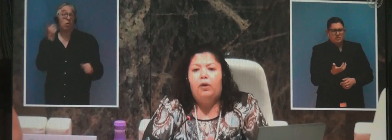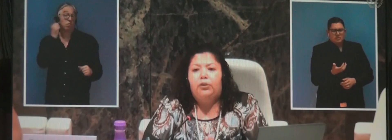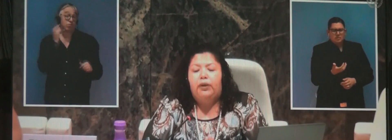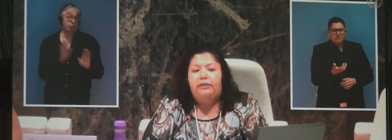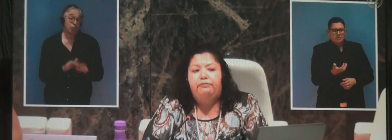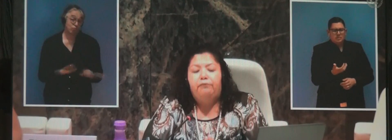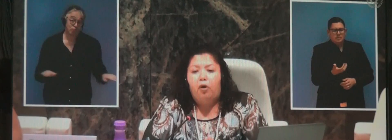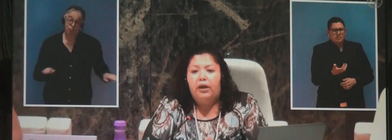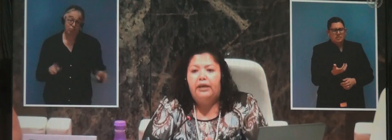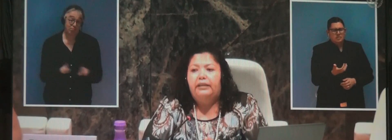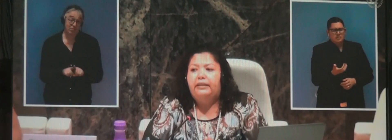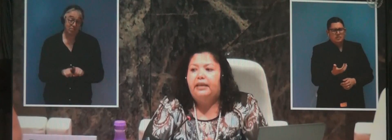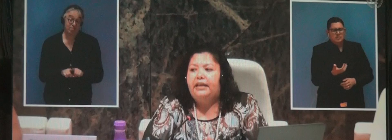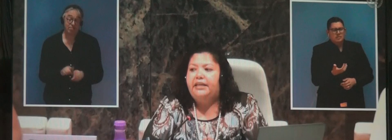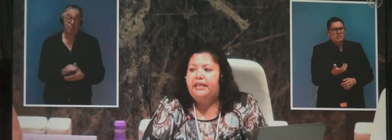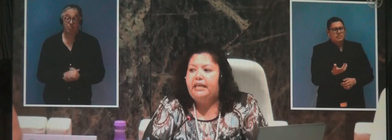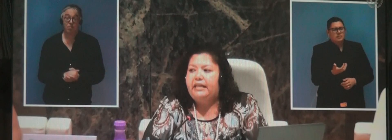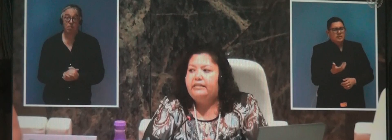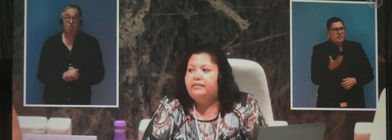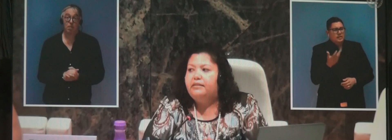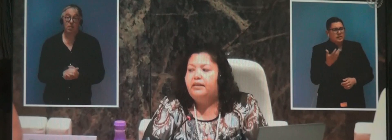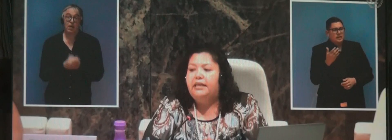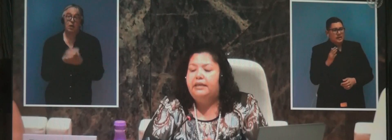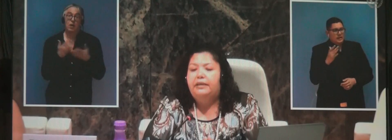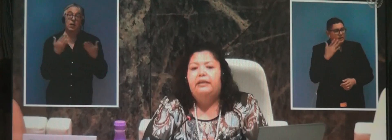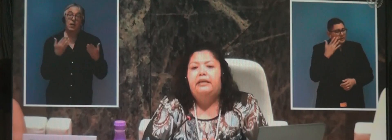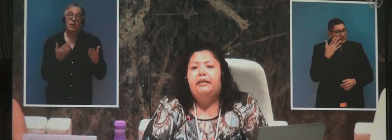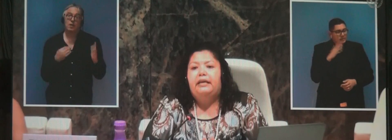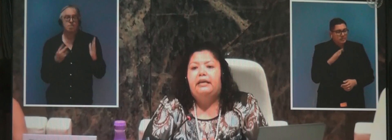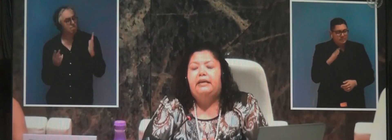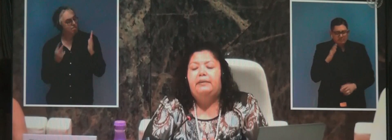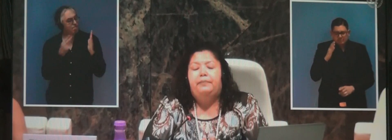en cuanto al enfoque de niñez y